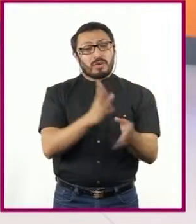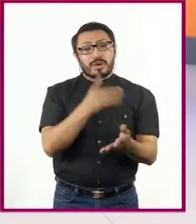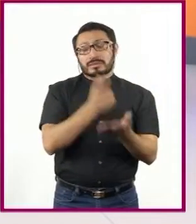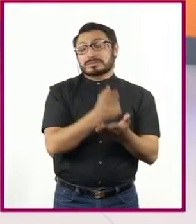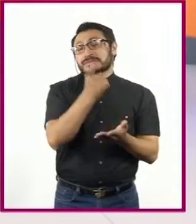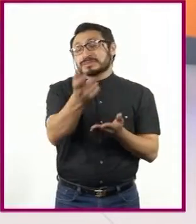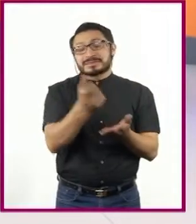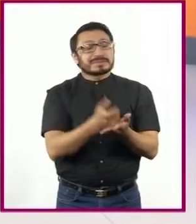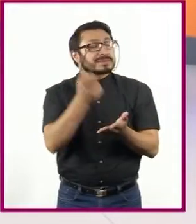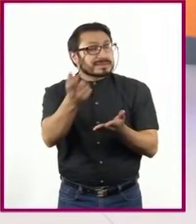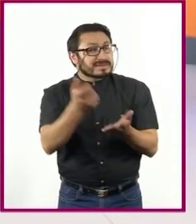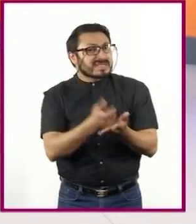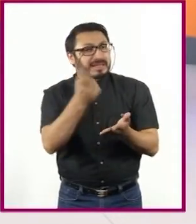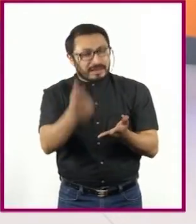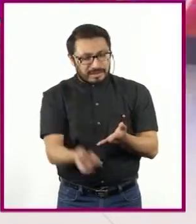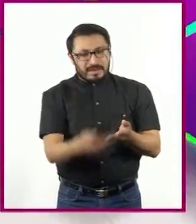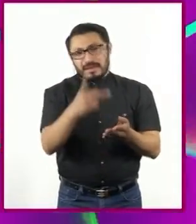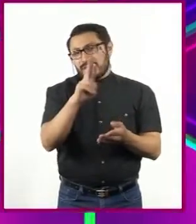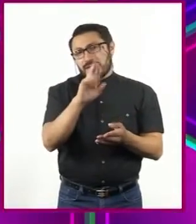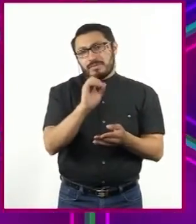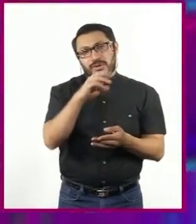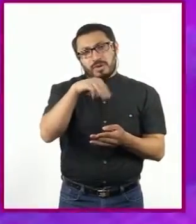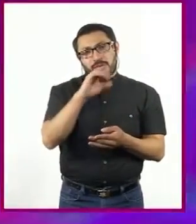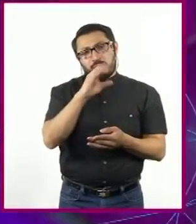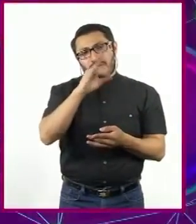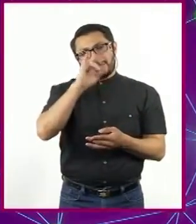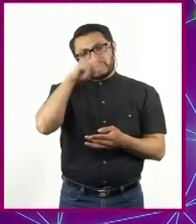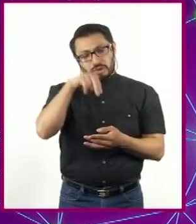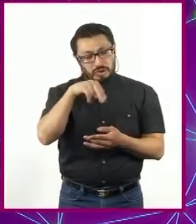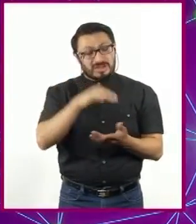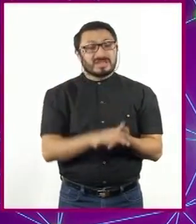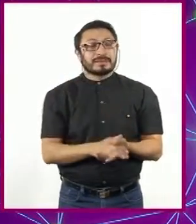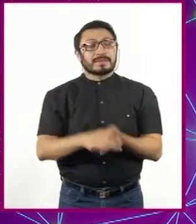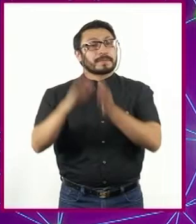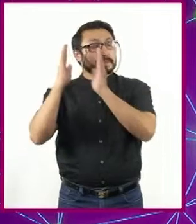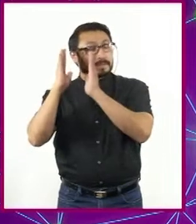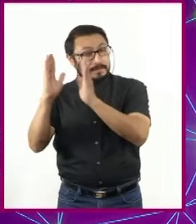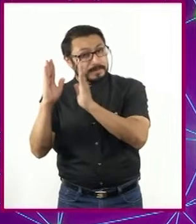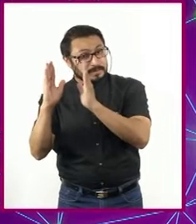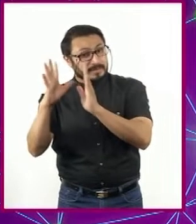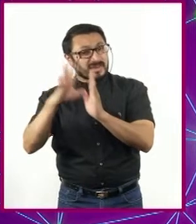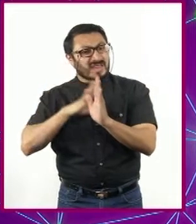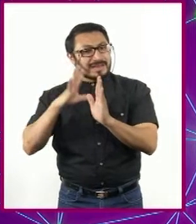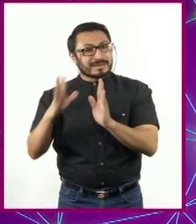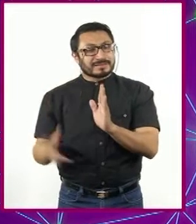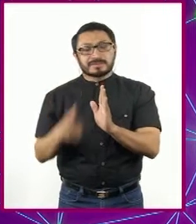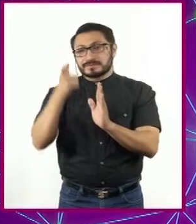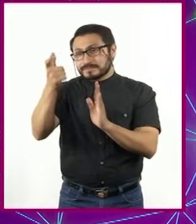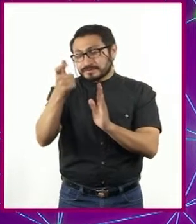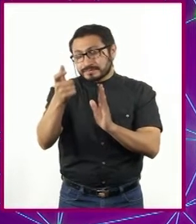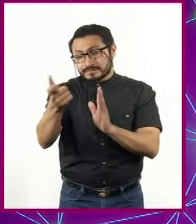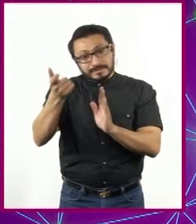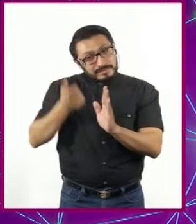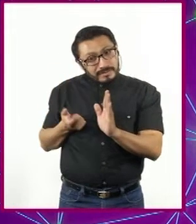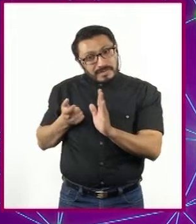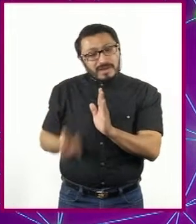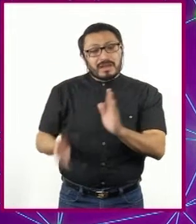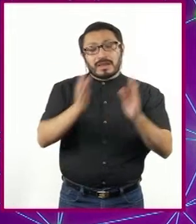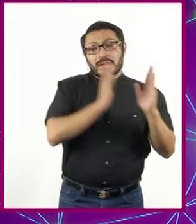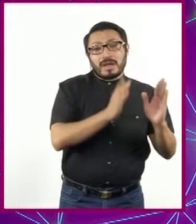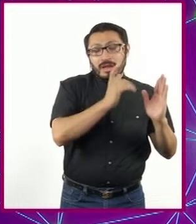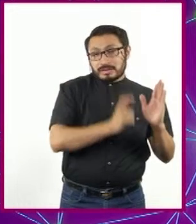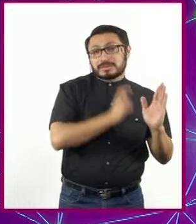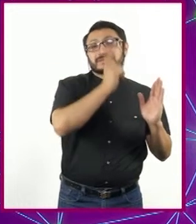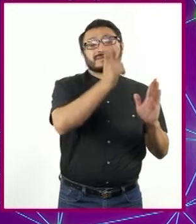reembolsos o descuentos por promociones. La primera columna muestra los cobros y la segunda, los